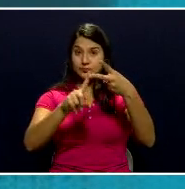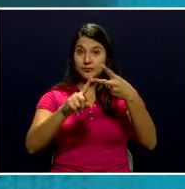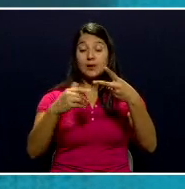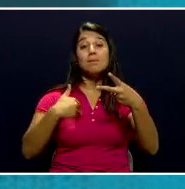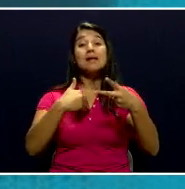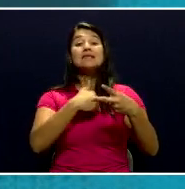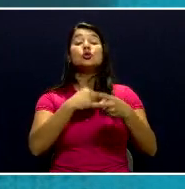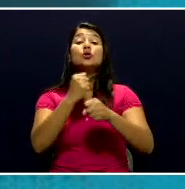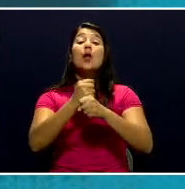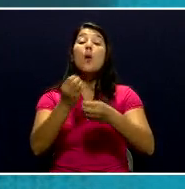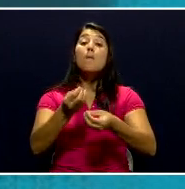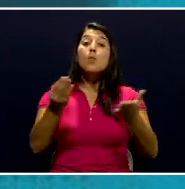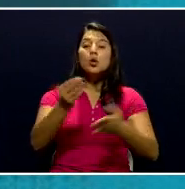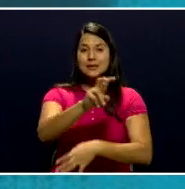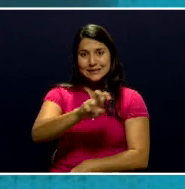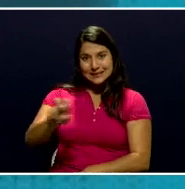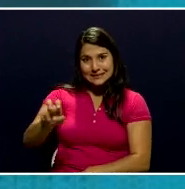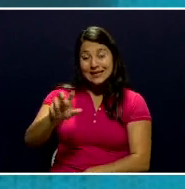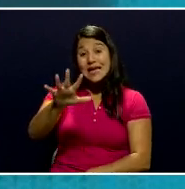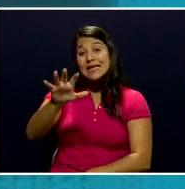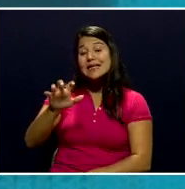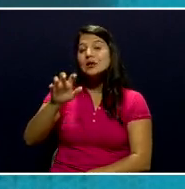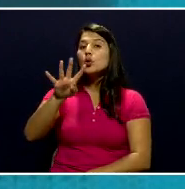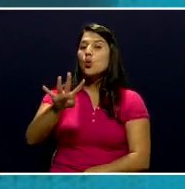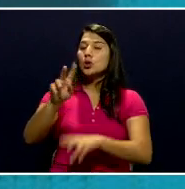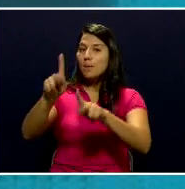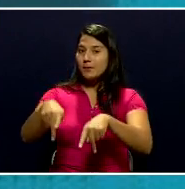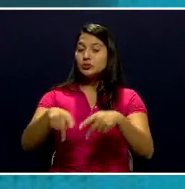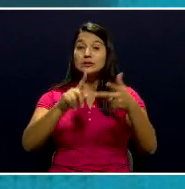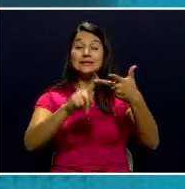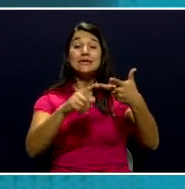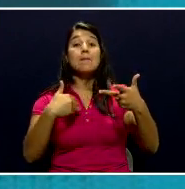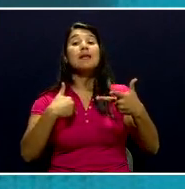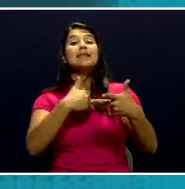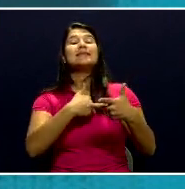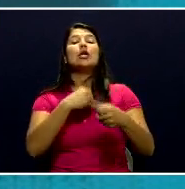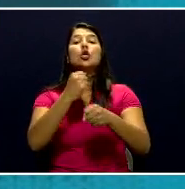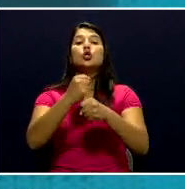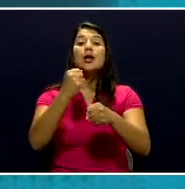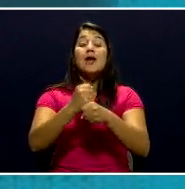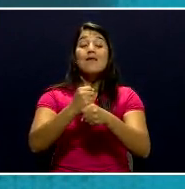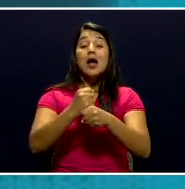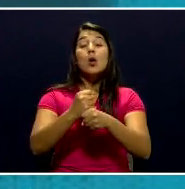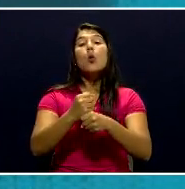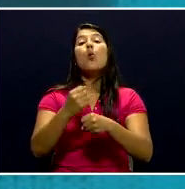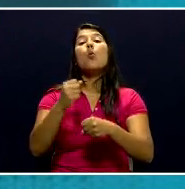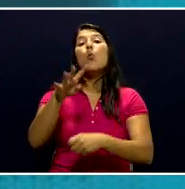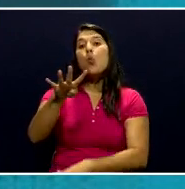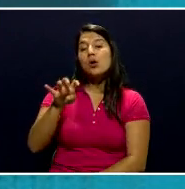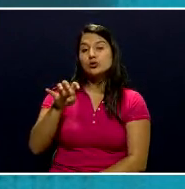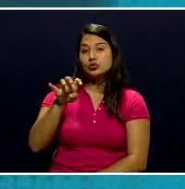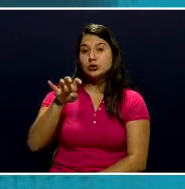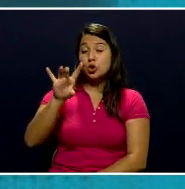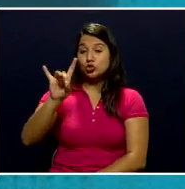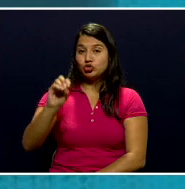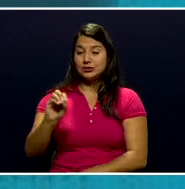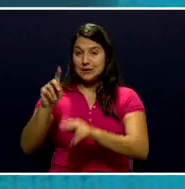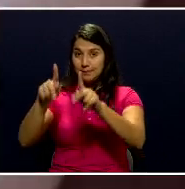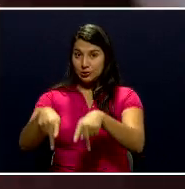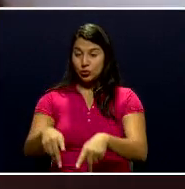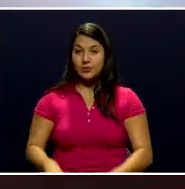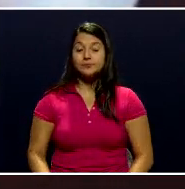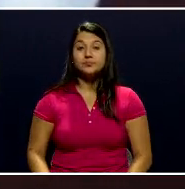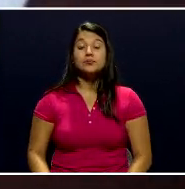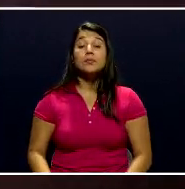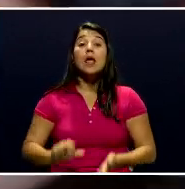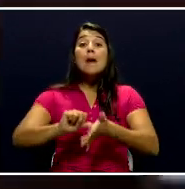el Ministerio de Obras Públicas y Transportes 504 personas y el Ministerio de Trabajo y Seguridad Social 480 personas. En